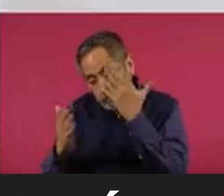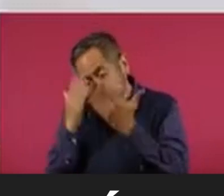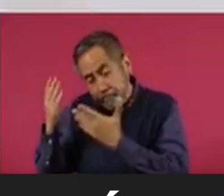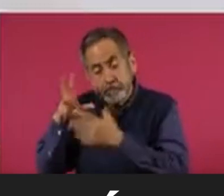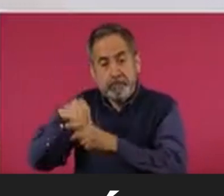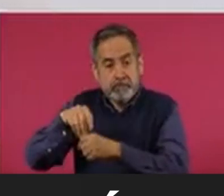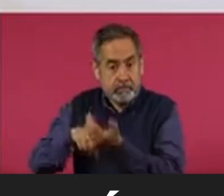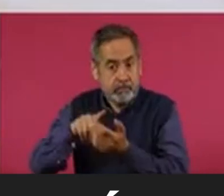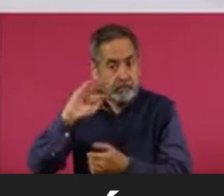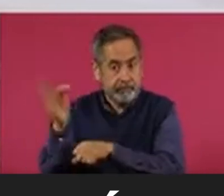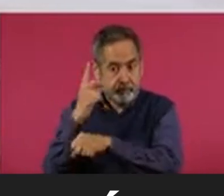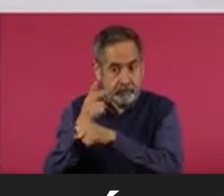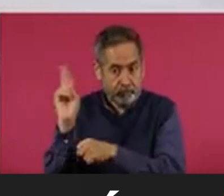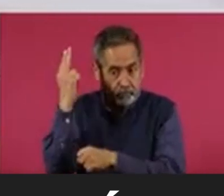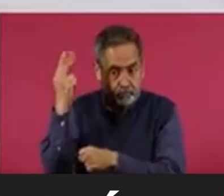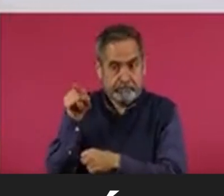facultad fueron